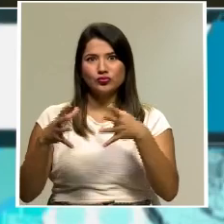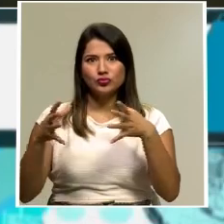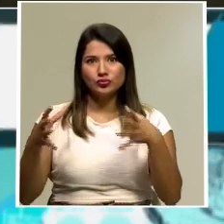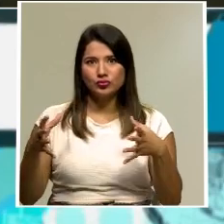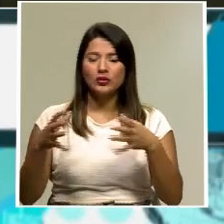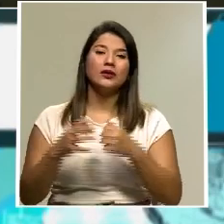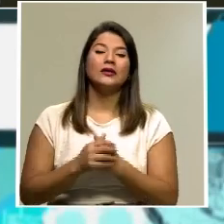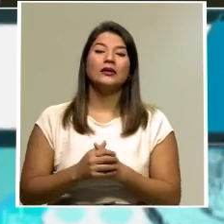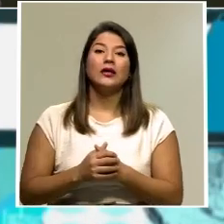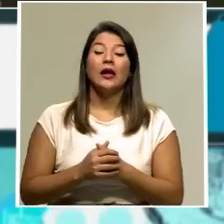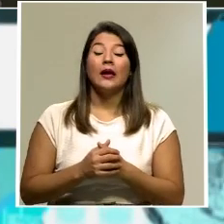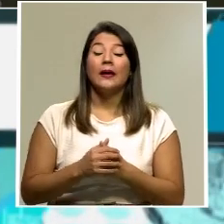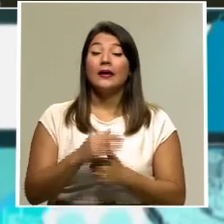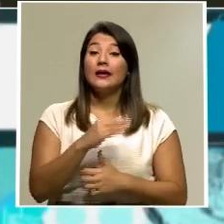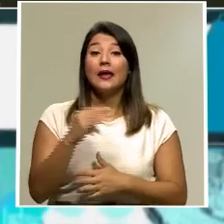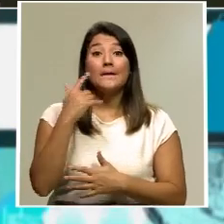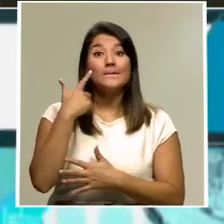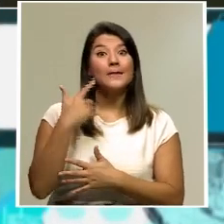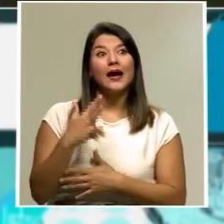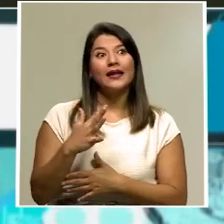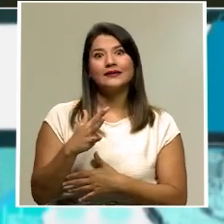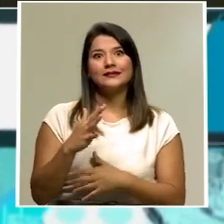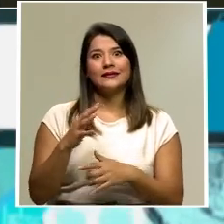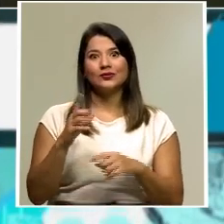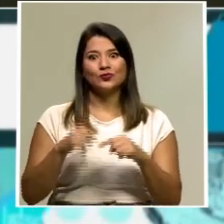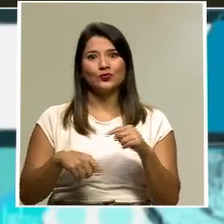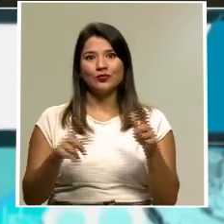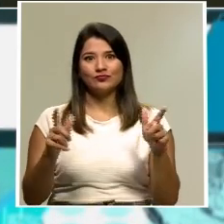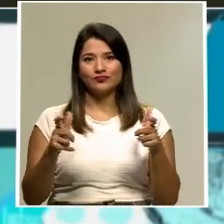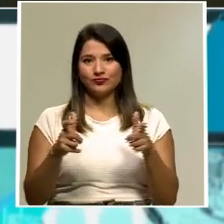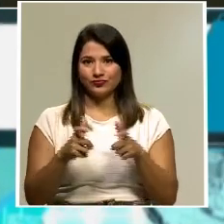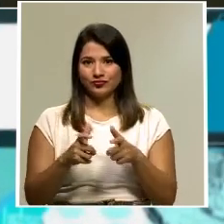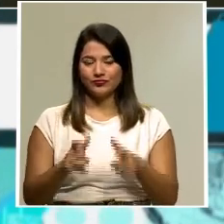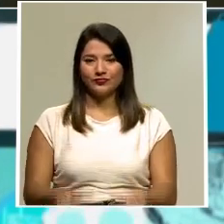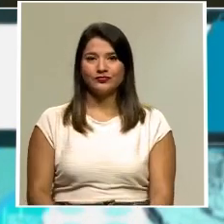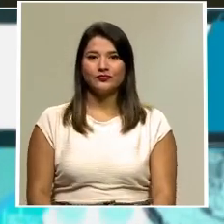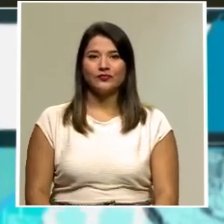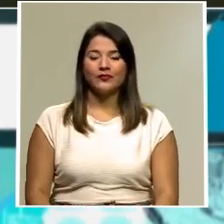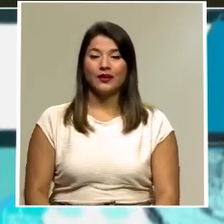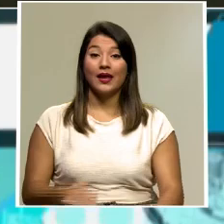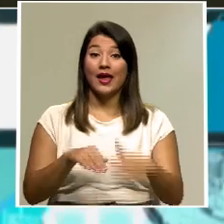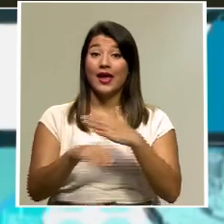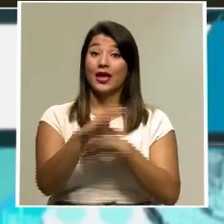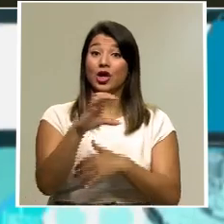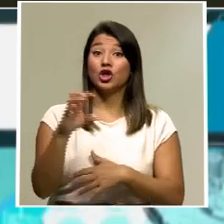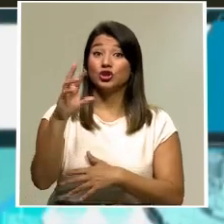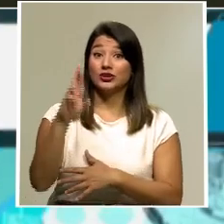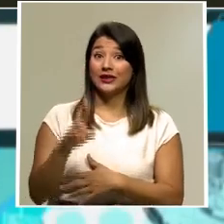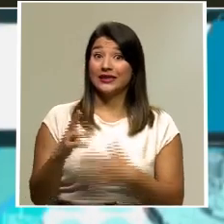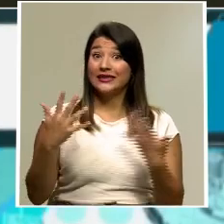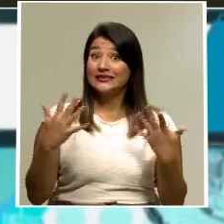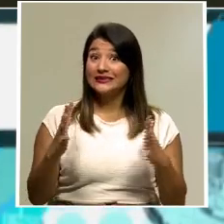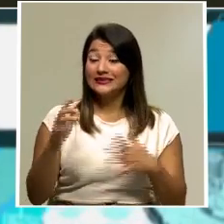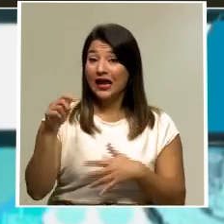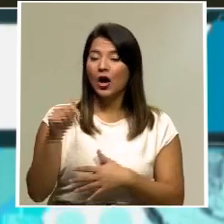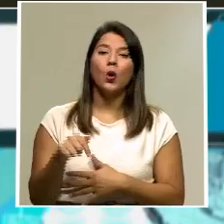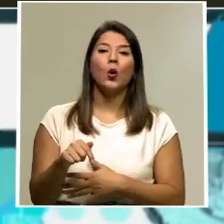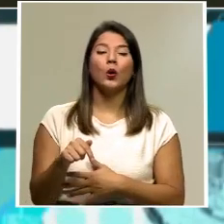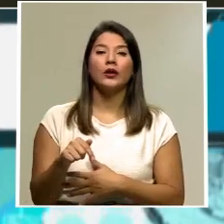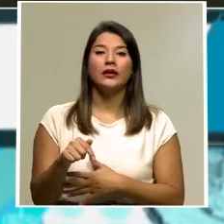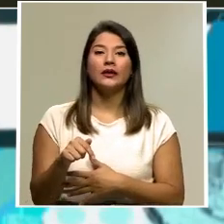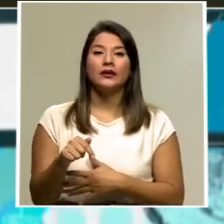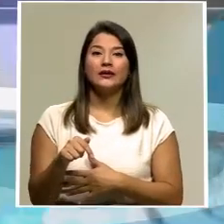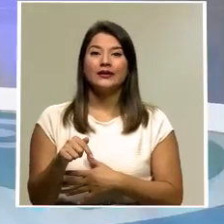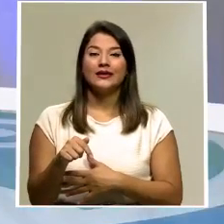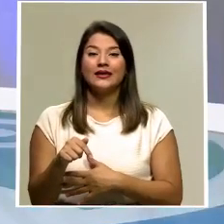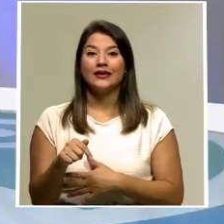de pandemia parece no ceder. En Costa Rica ya hoy llegamos